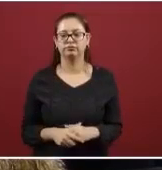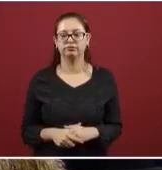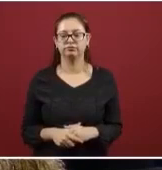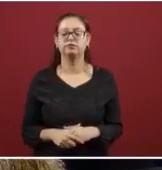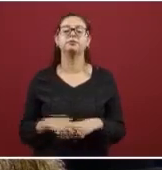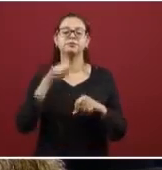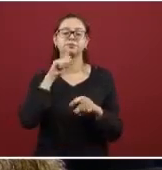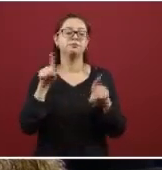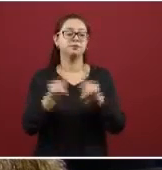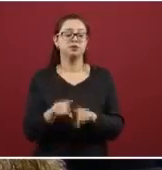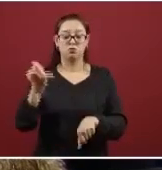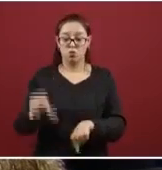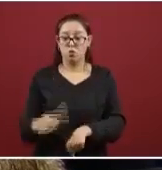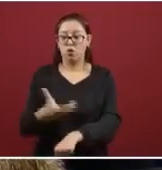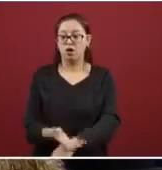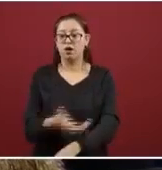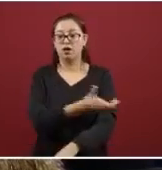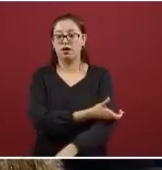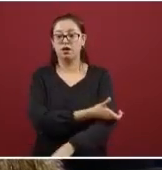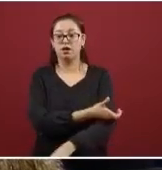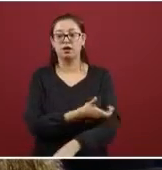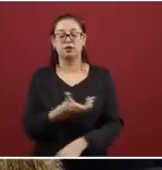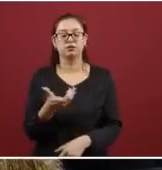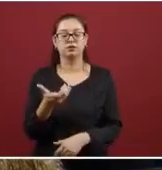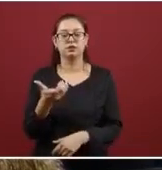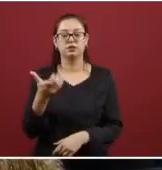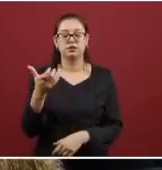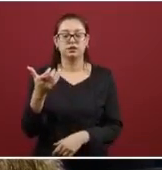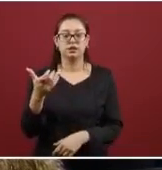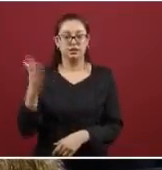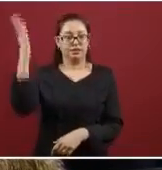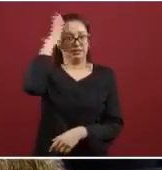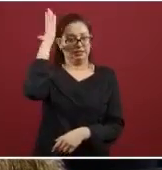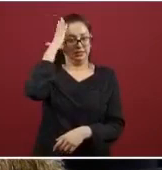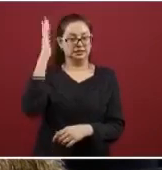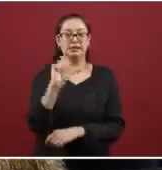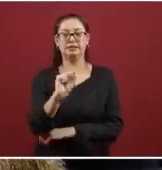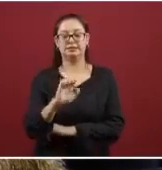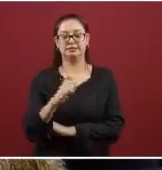nos acompaña el secretario de Educación Pública,